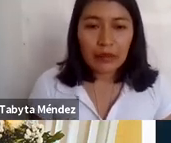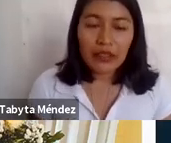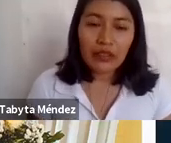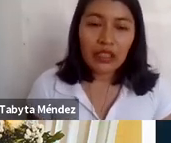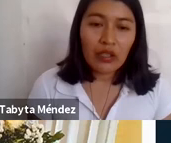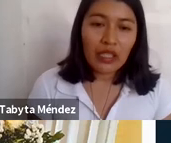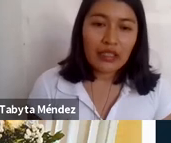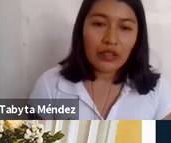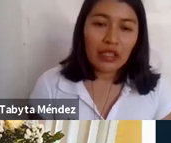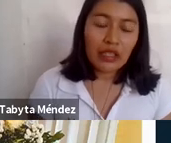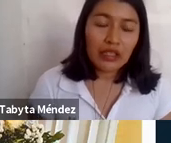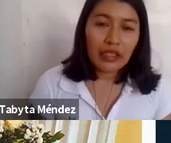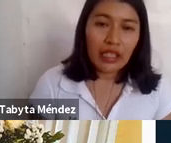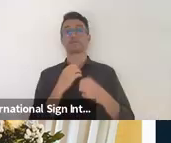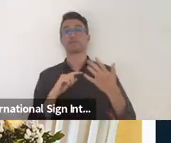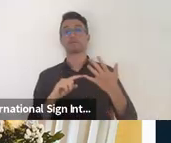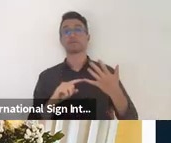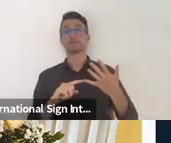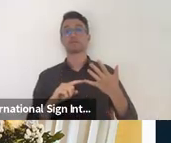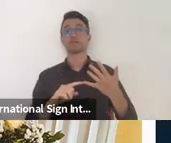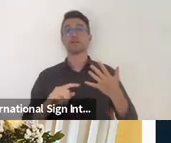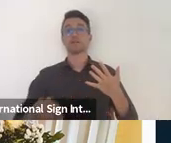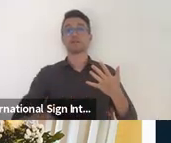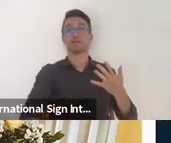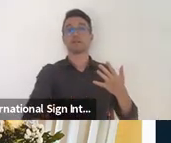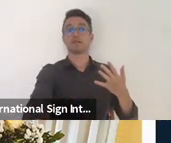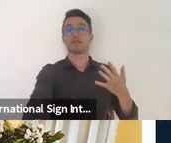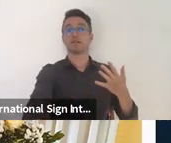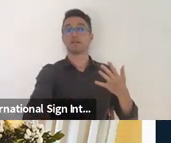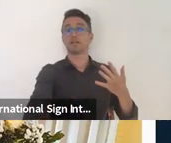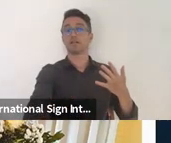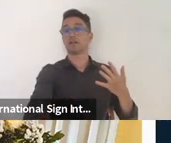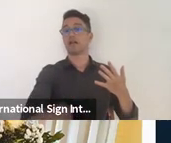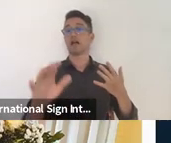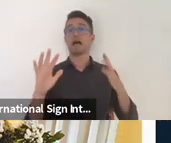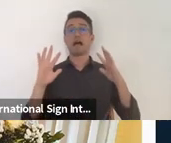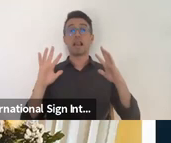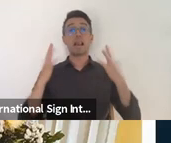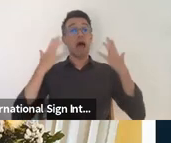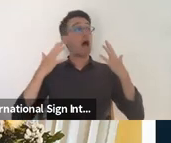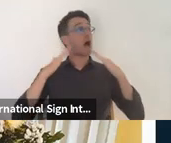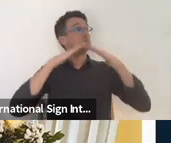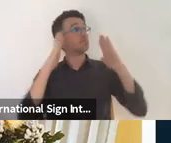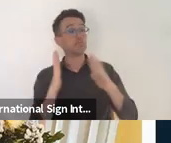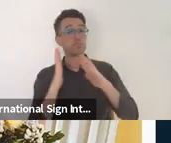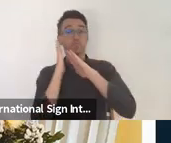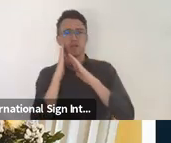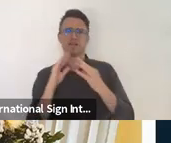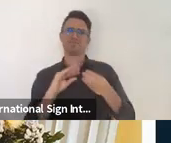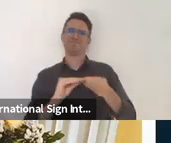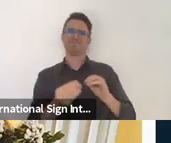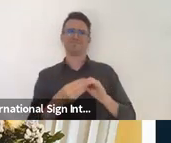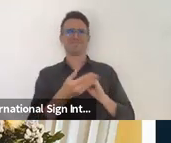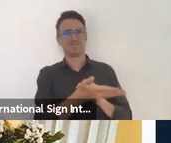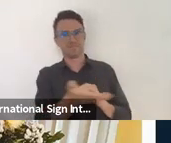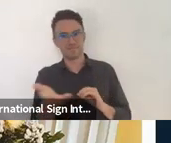la participación de las organizaciones indígenas, es muy reciente, porque antes nos decían que nosotros no podíamos ser parte de la organización